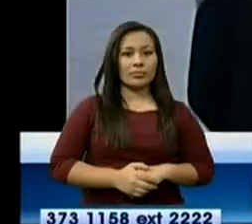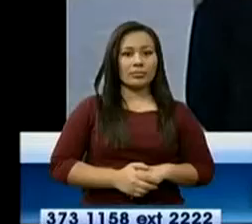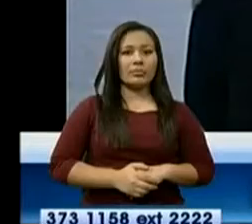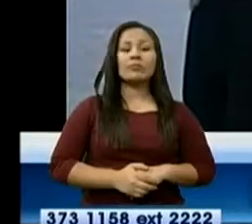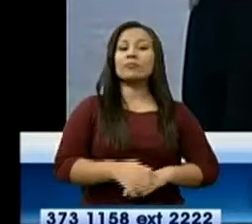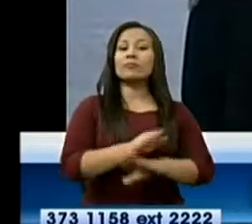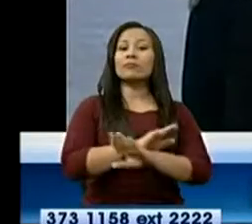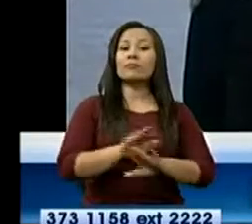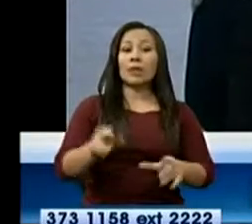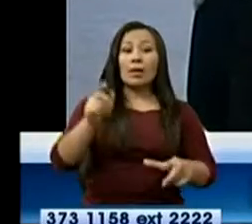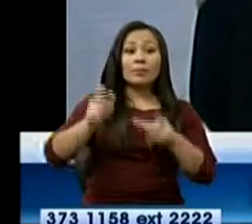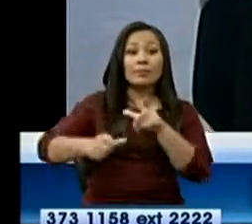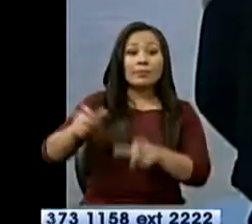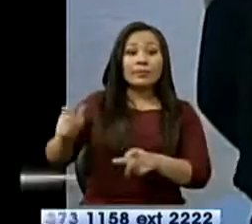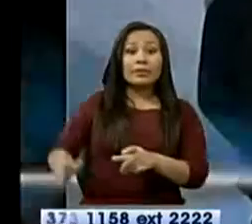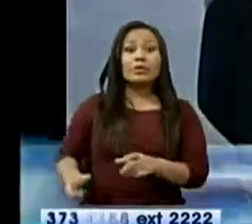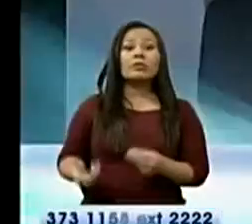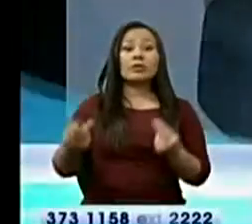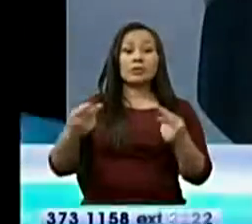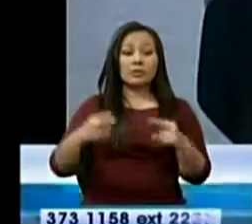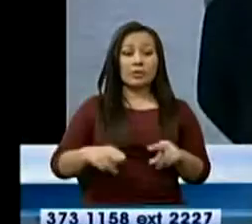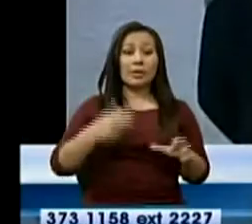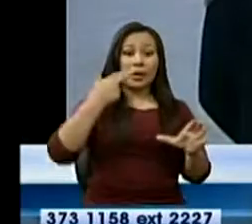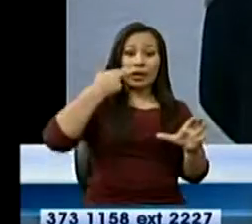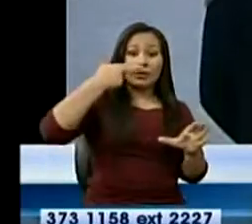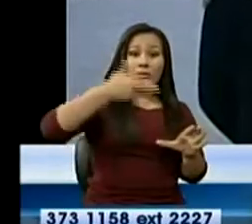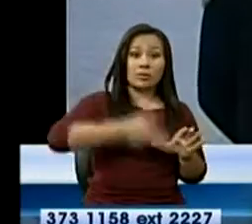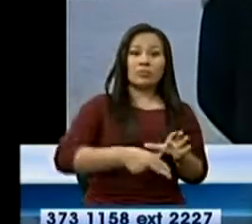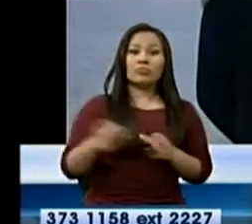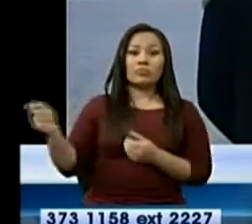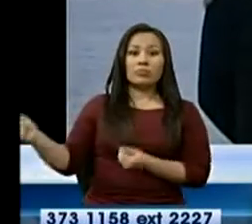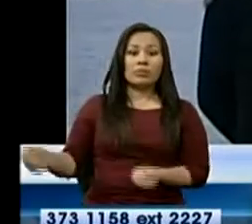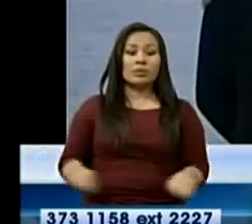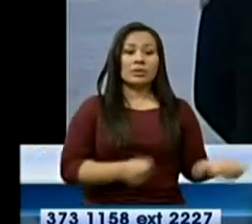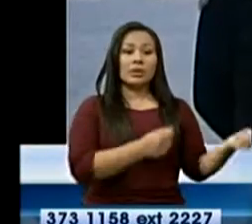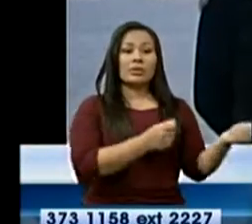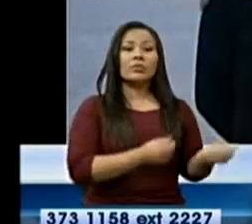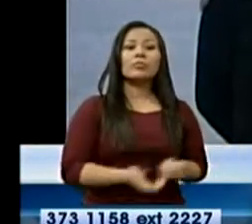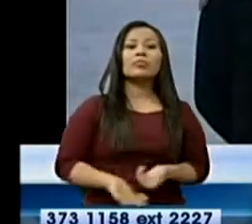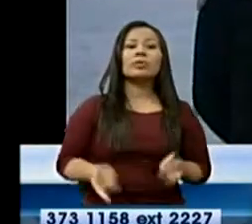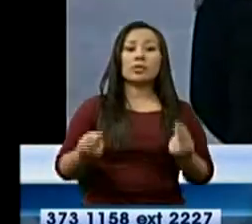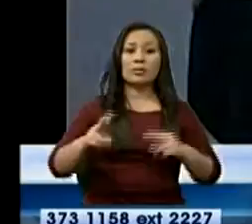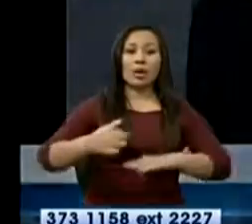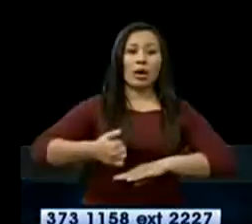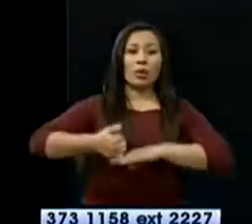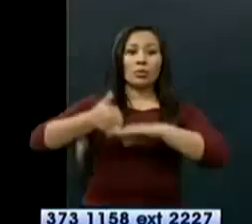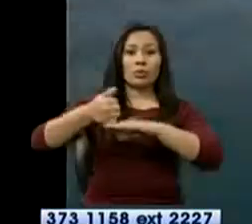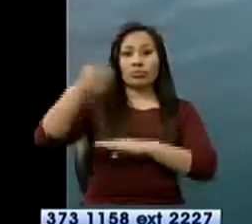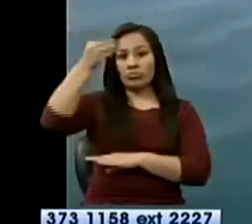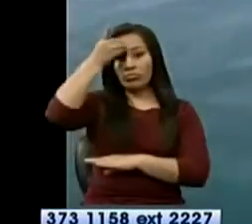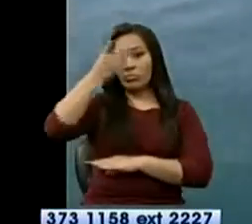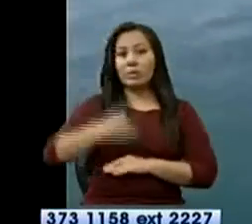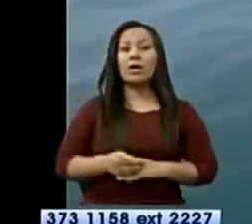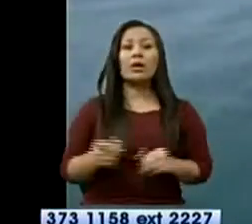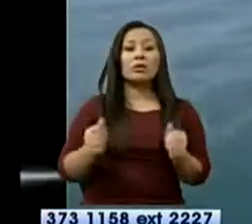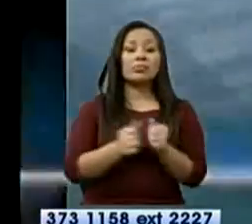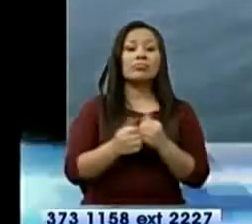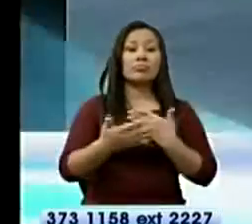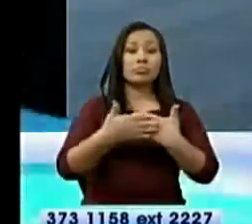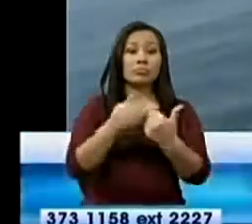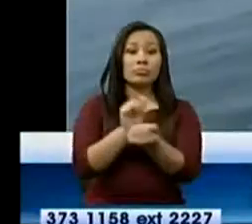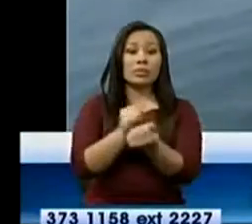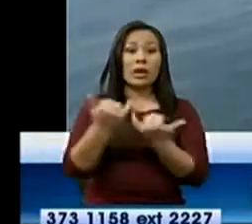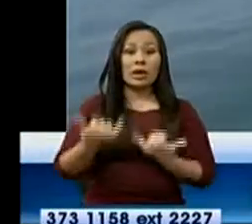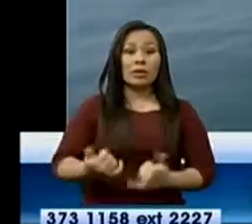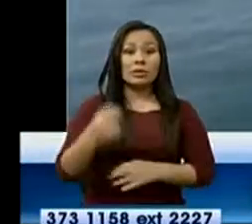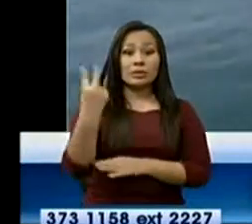Tanto los ciudadanos como este combustible han sido traídos hasta puerto y serán entregados a las autoridades competentes. Con esta captura del segundo golpe que